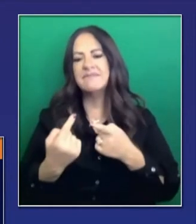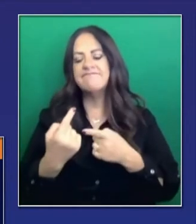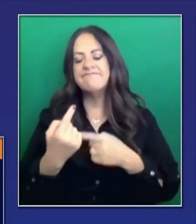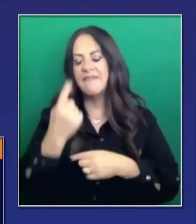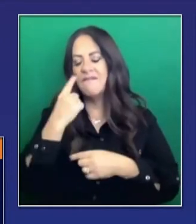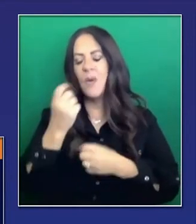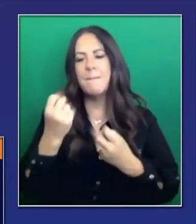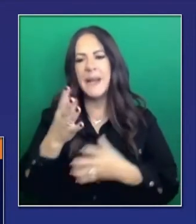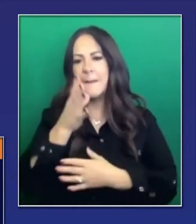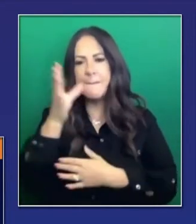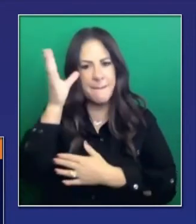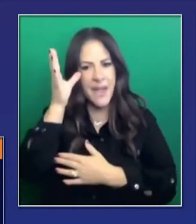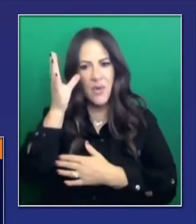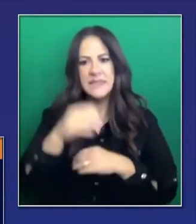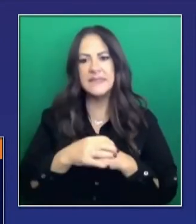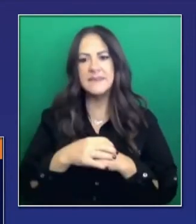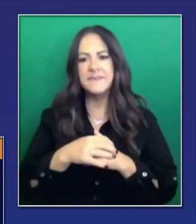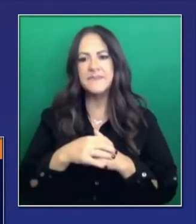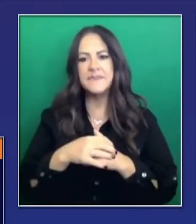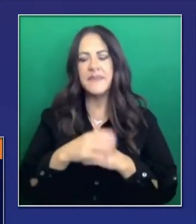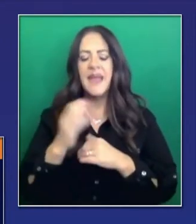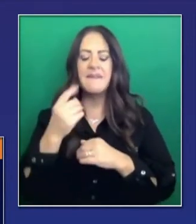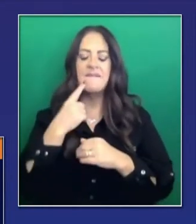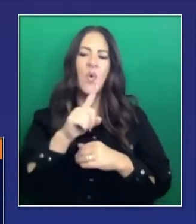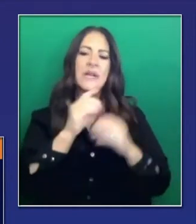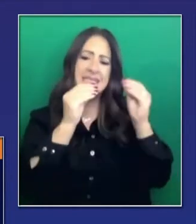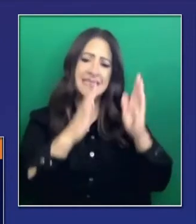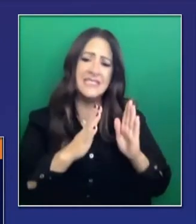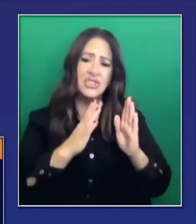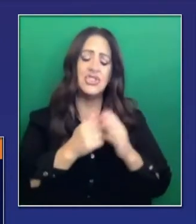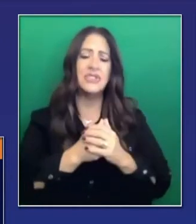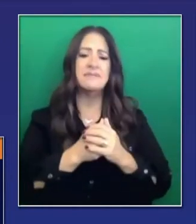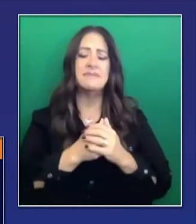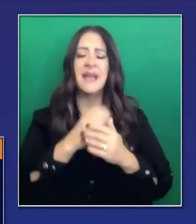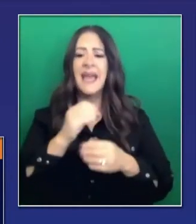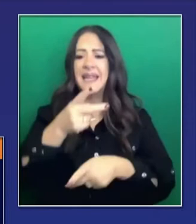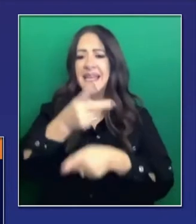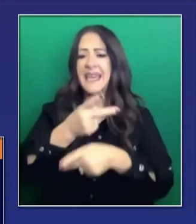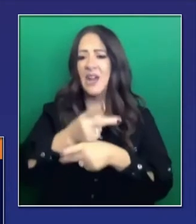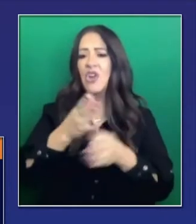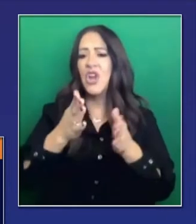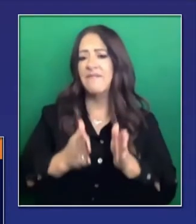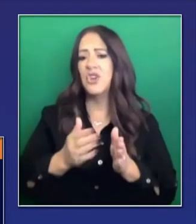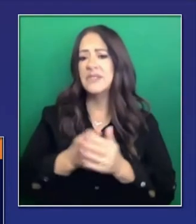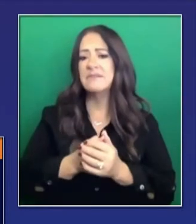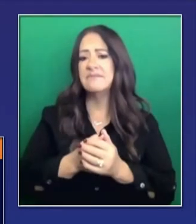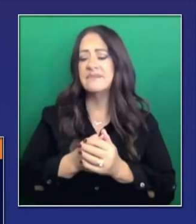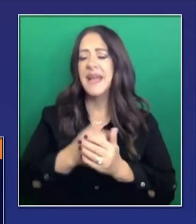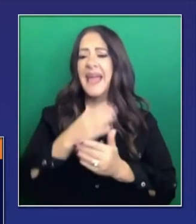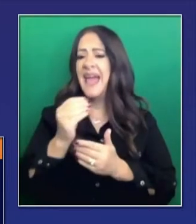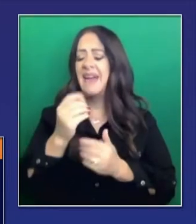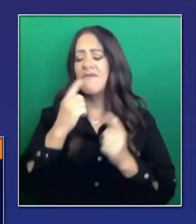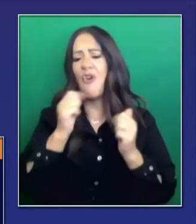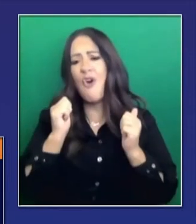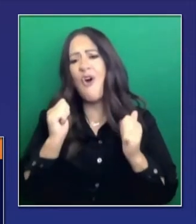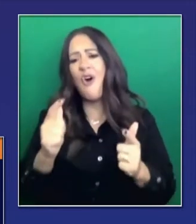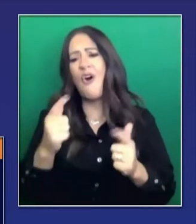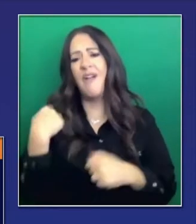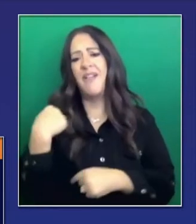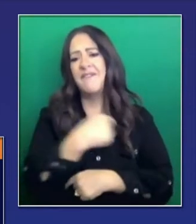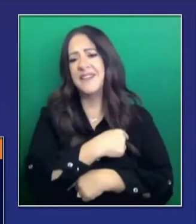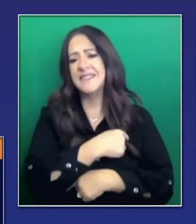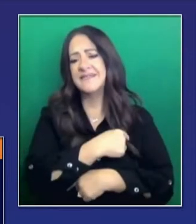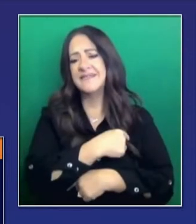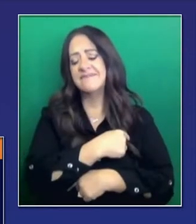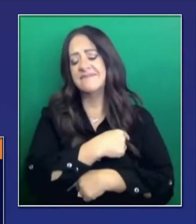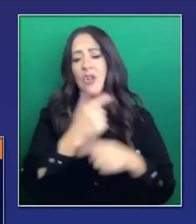muchos problemas y un reto tremendo para familiares y profesionales, para profesionales, maestros, cuidadores, etcétera, a